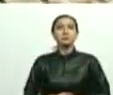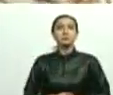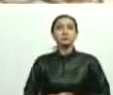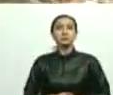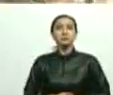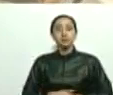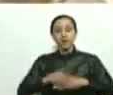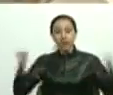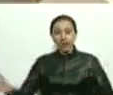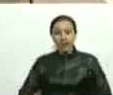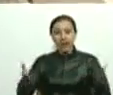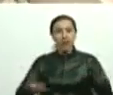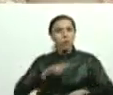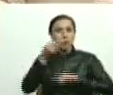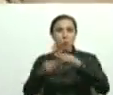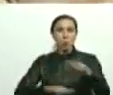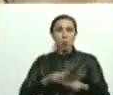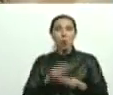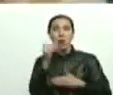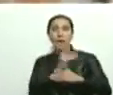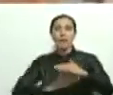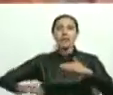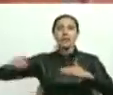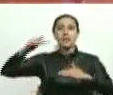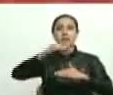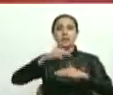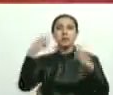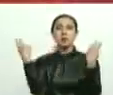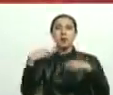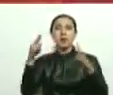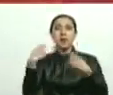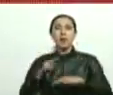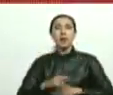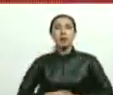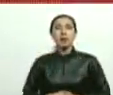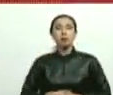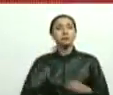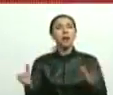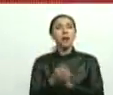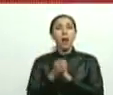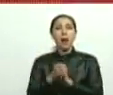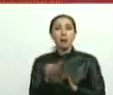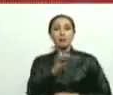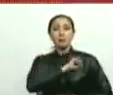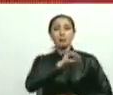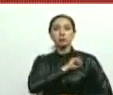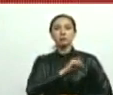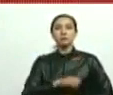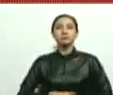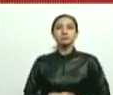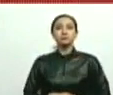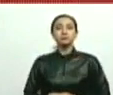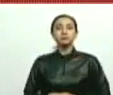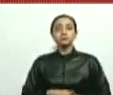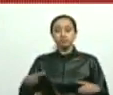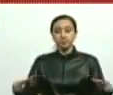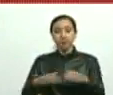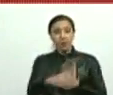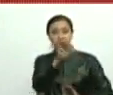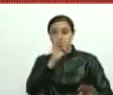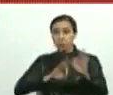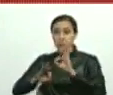desprendimiento, de altísimo nivel de camaradería. Esto no es una elección